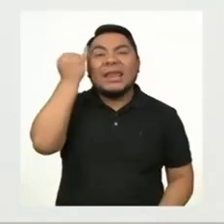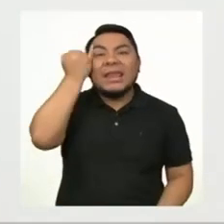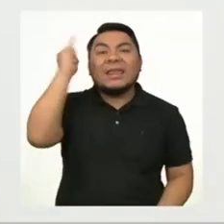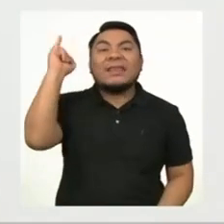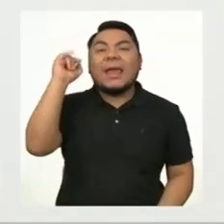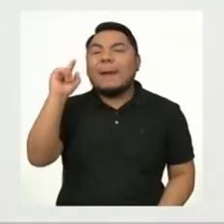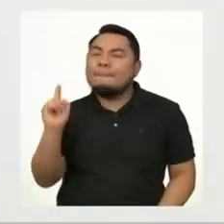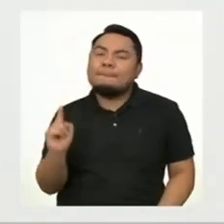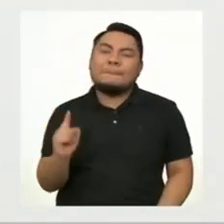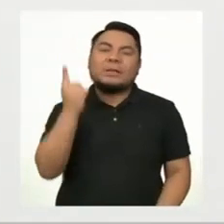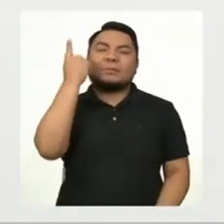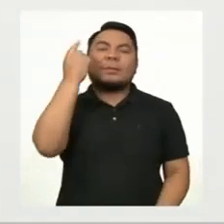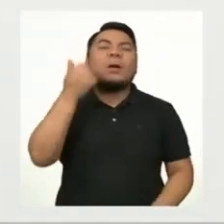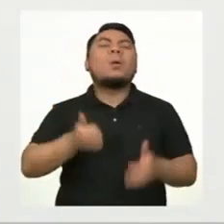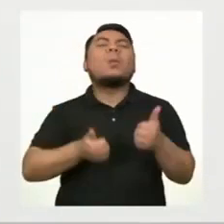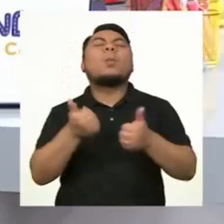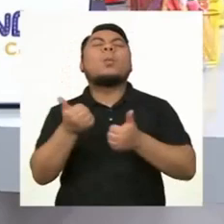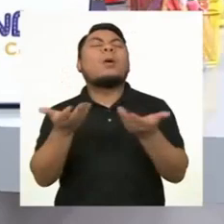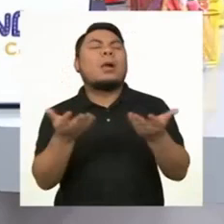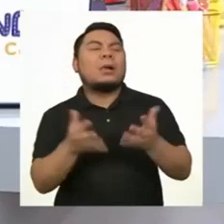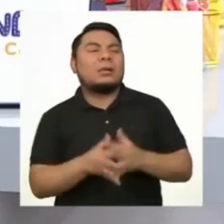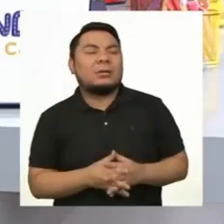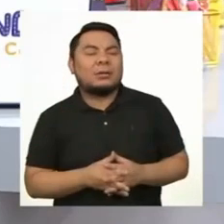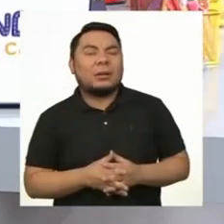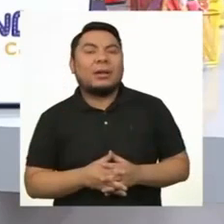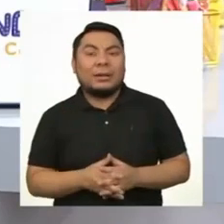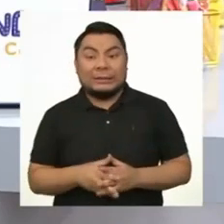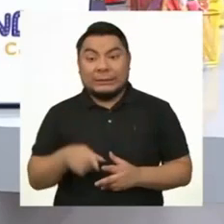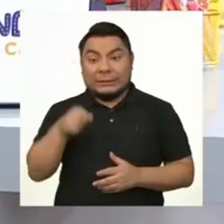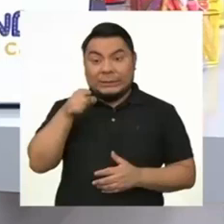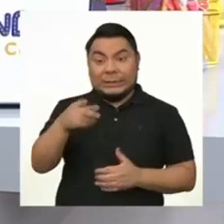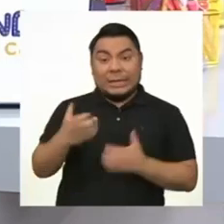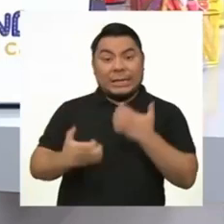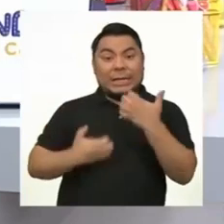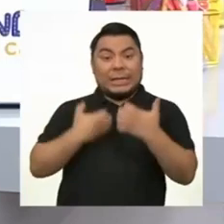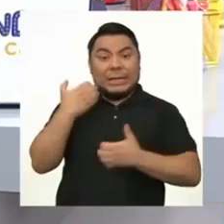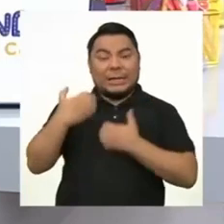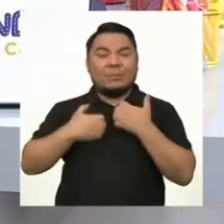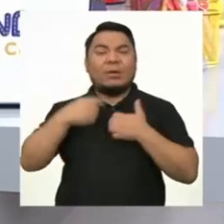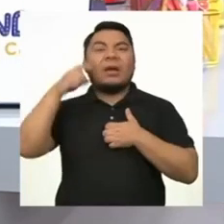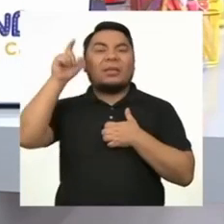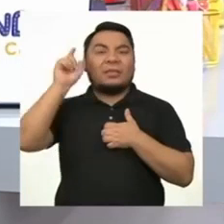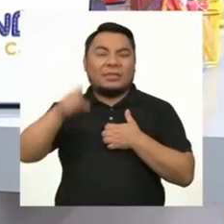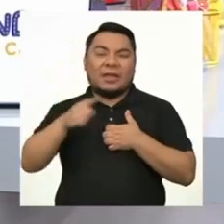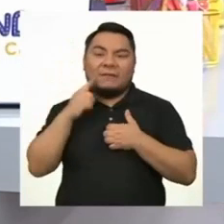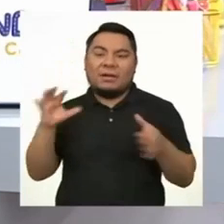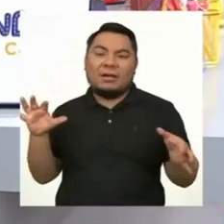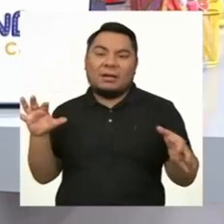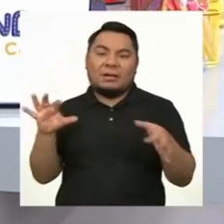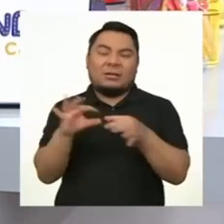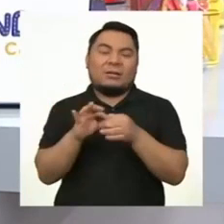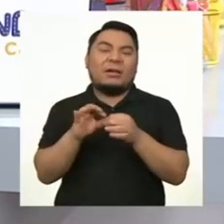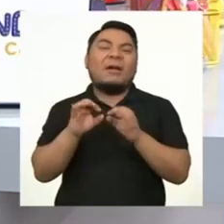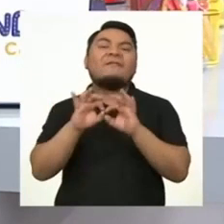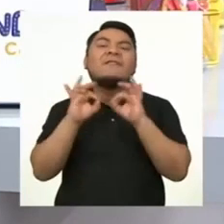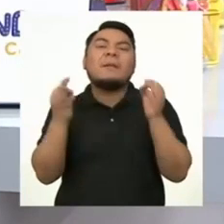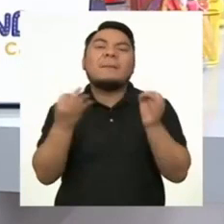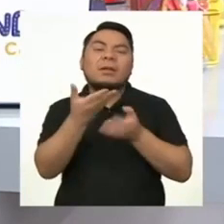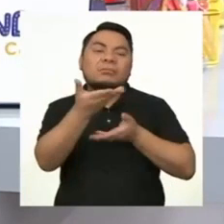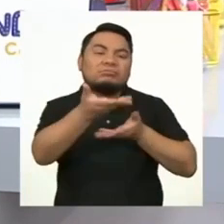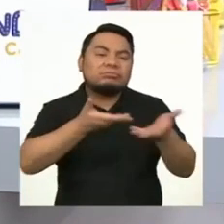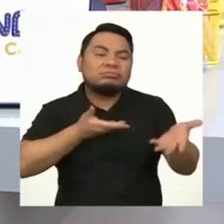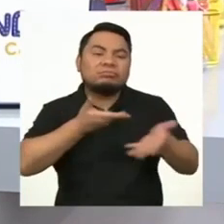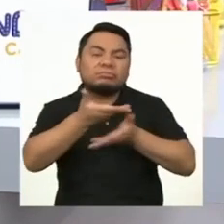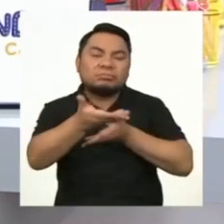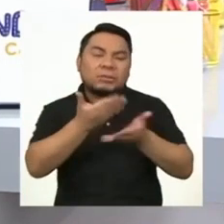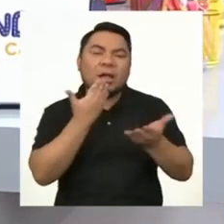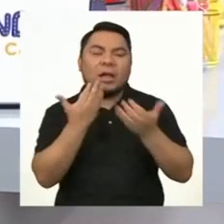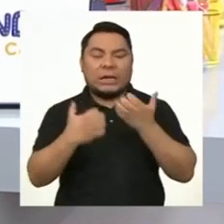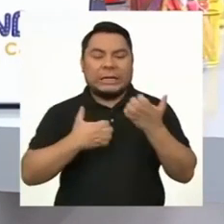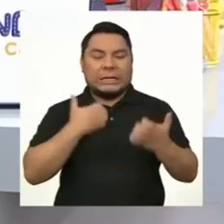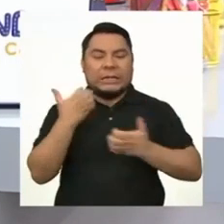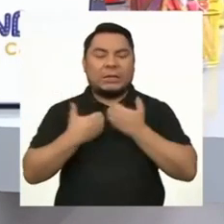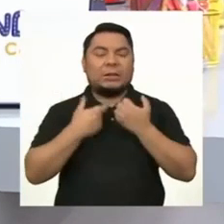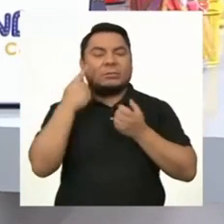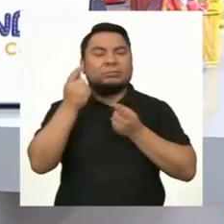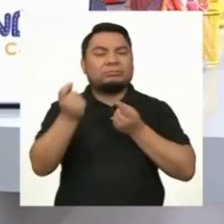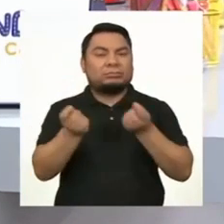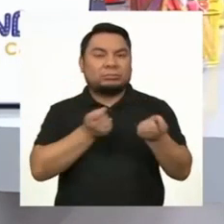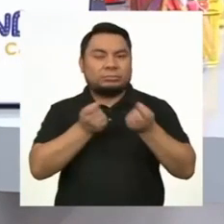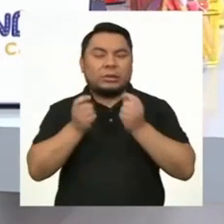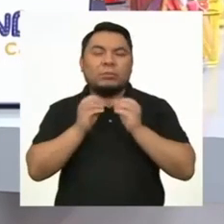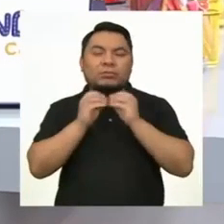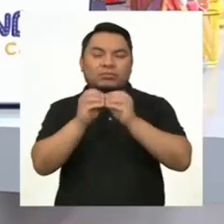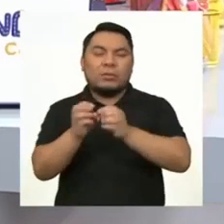principal? ¿Cuál es? Que esas emociones deben ser abordadas en familia, generando espacios para hablar de ellas y